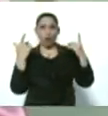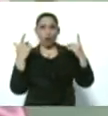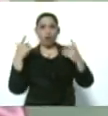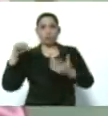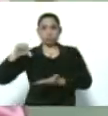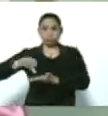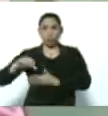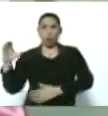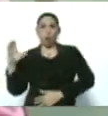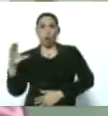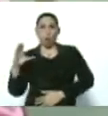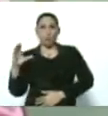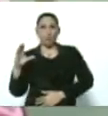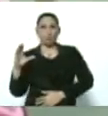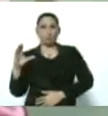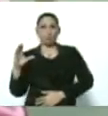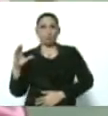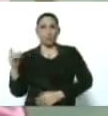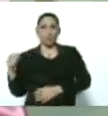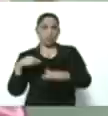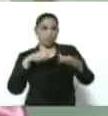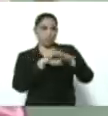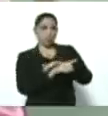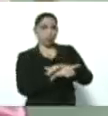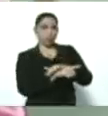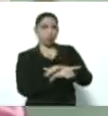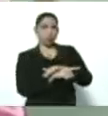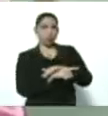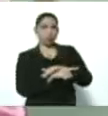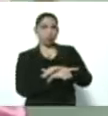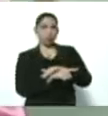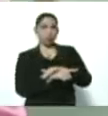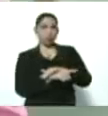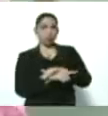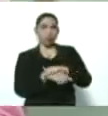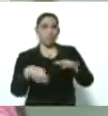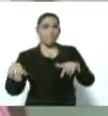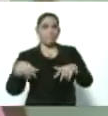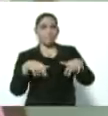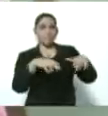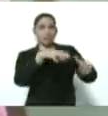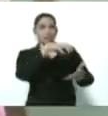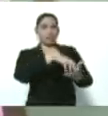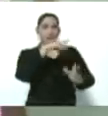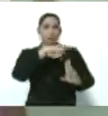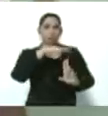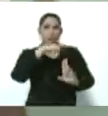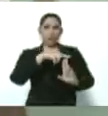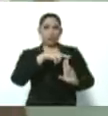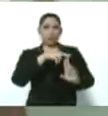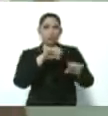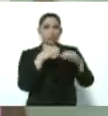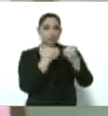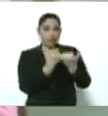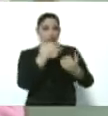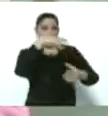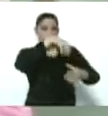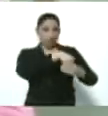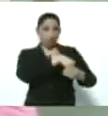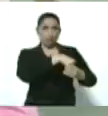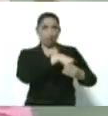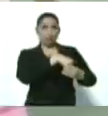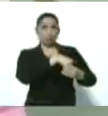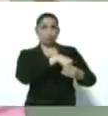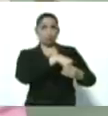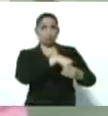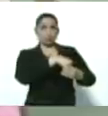Cartagena, Colombia. Entró en el PASI del estado Táchira, fue su primera escala para cumplir cuarentena